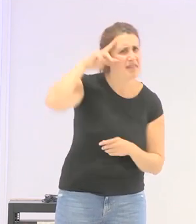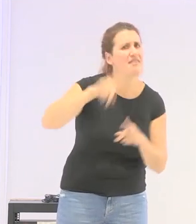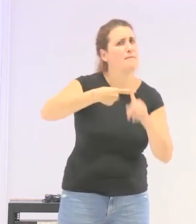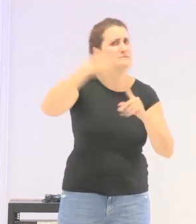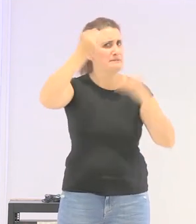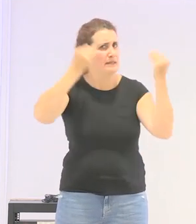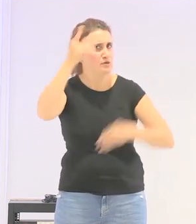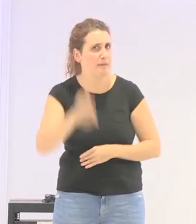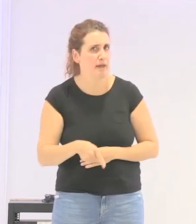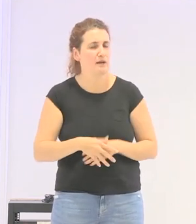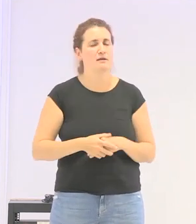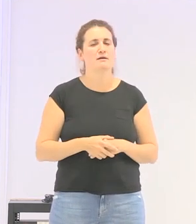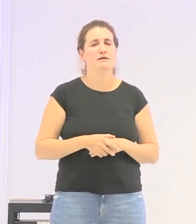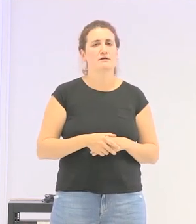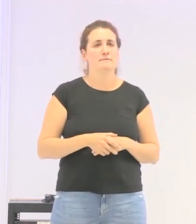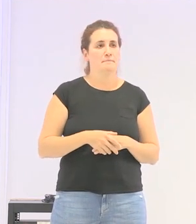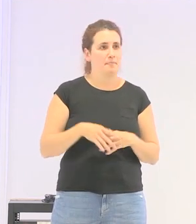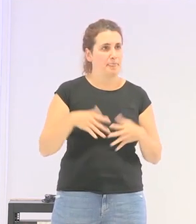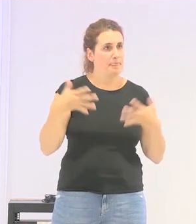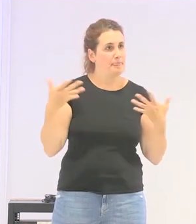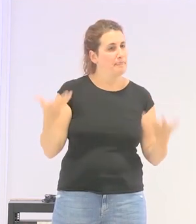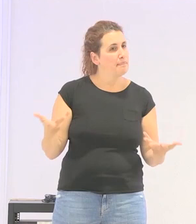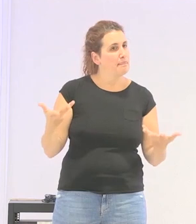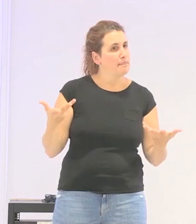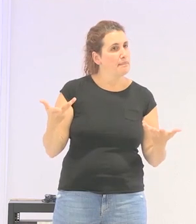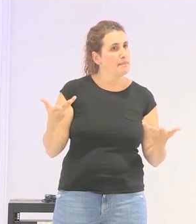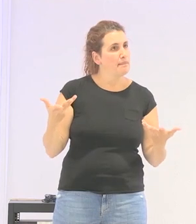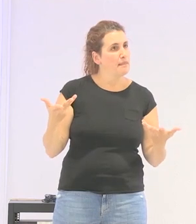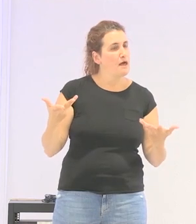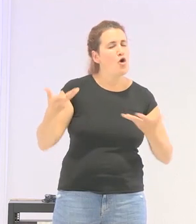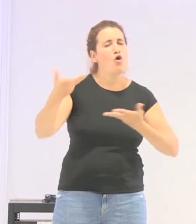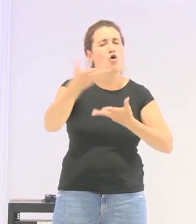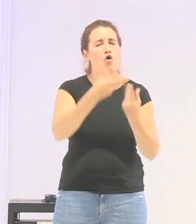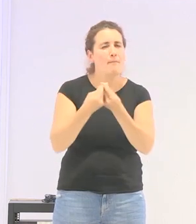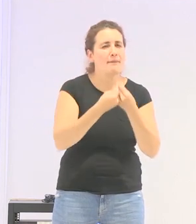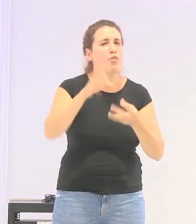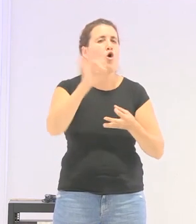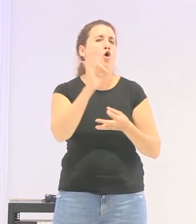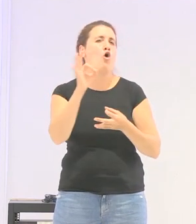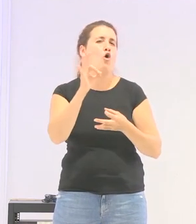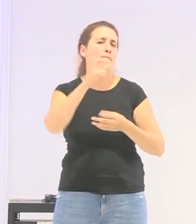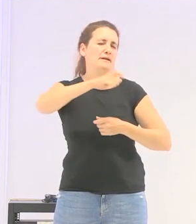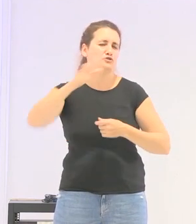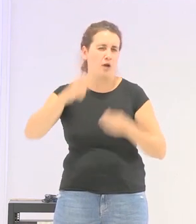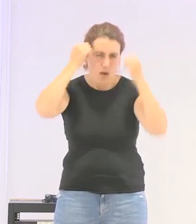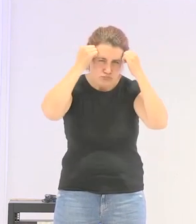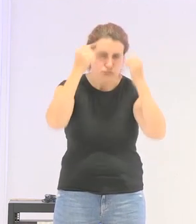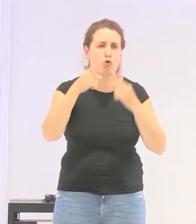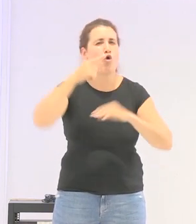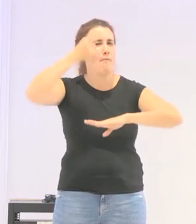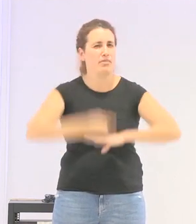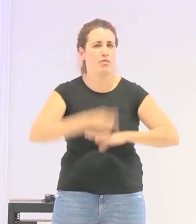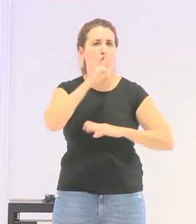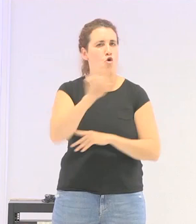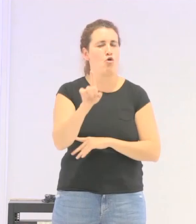El objeto ideal de la dominación solitaria no es el nazi conviviendo o el comunista convencido, sino las personas para quienes ya no existe